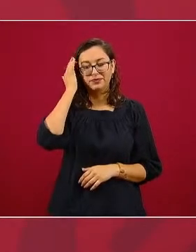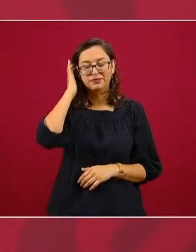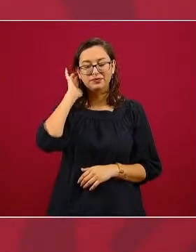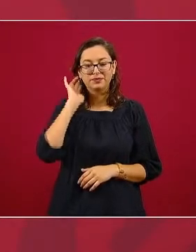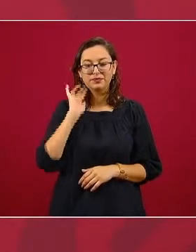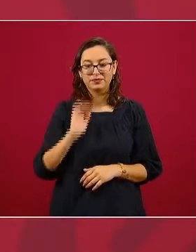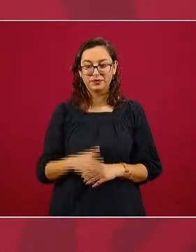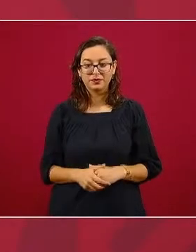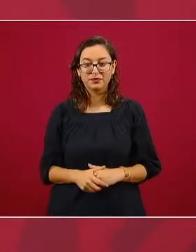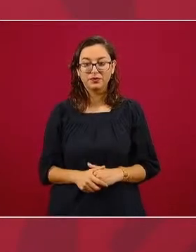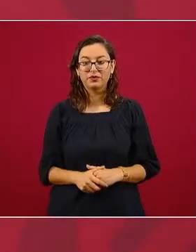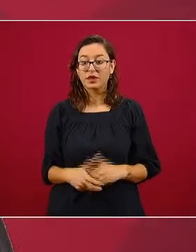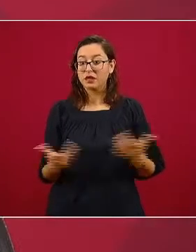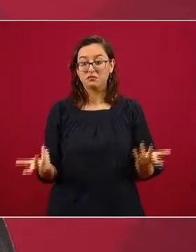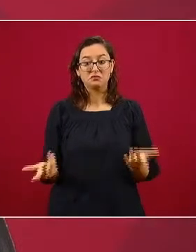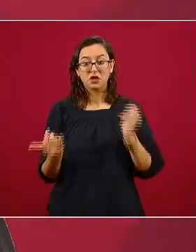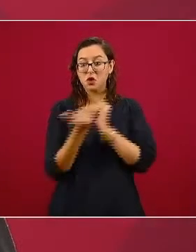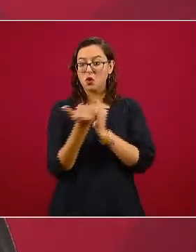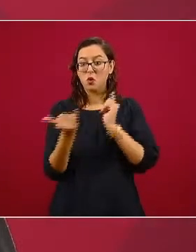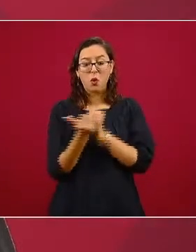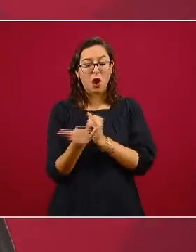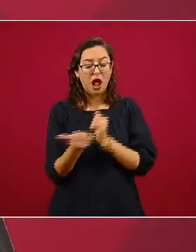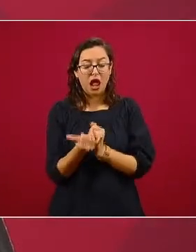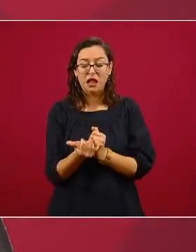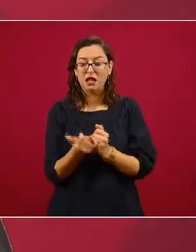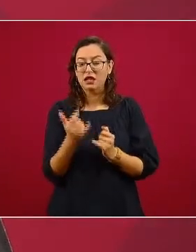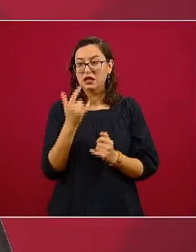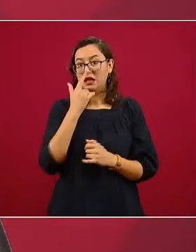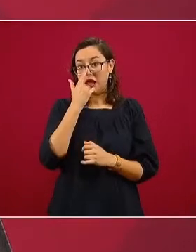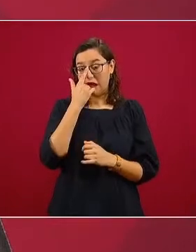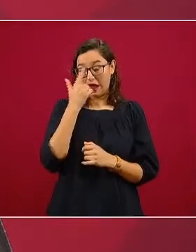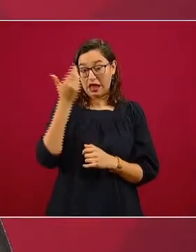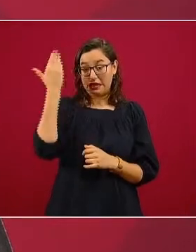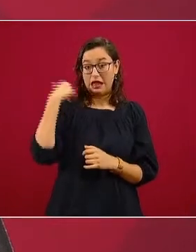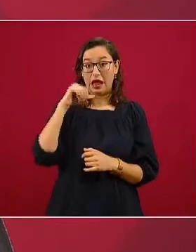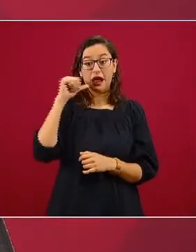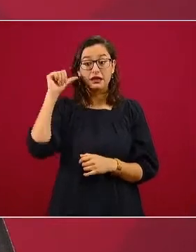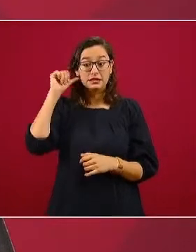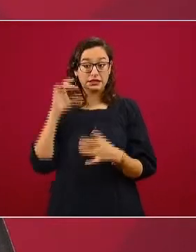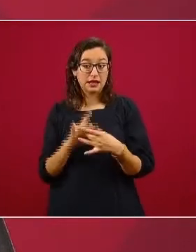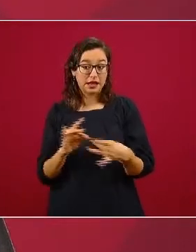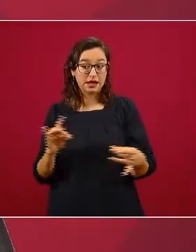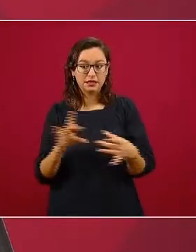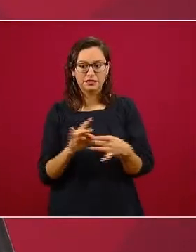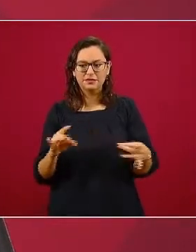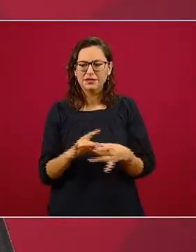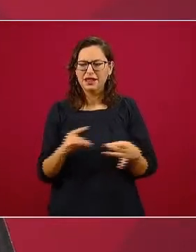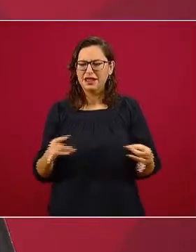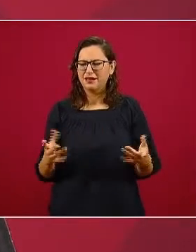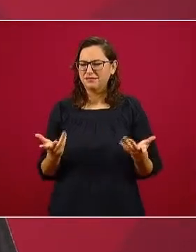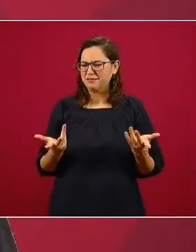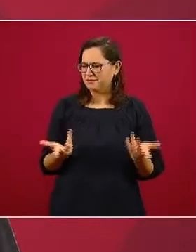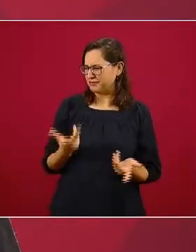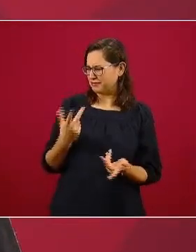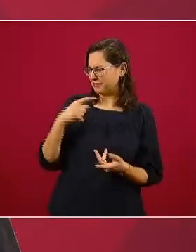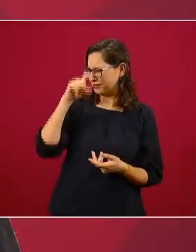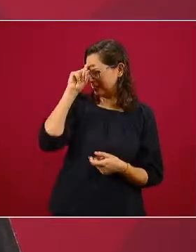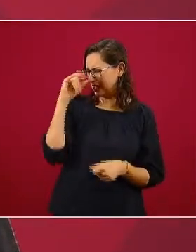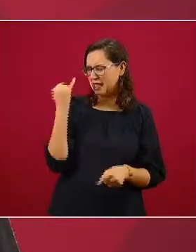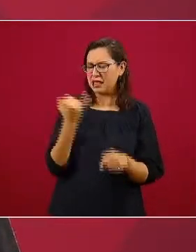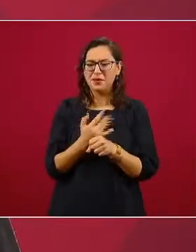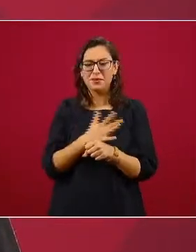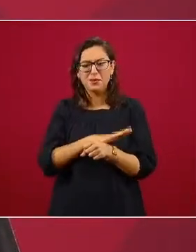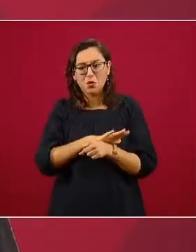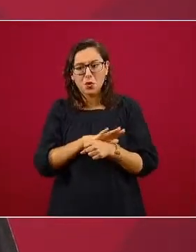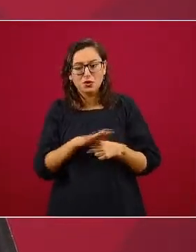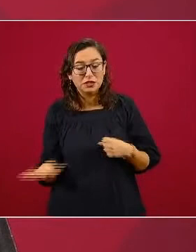lo que comentaba ayer es inaceptable que se